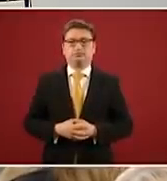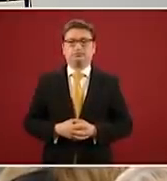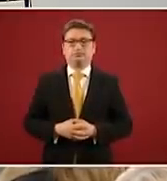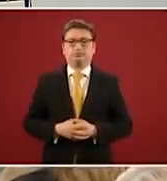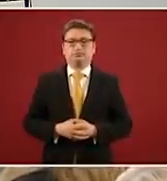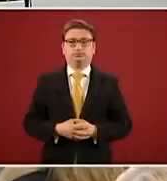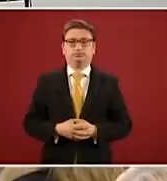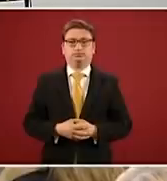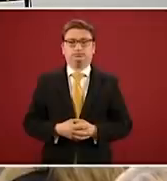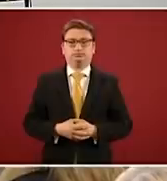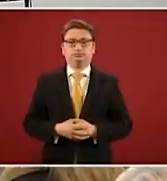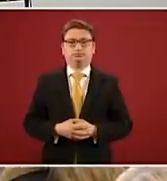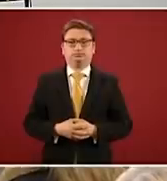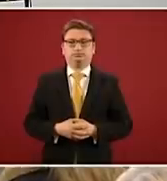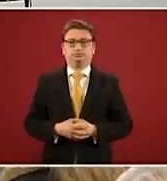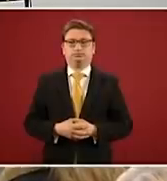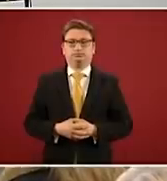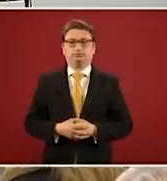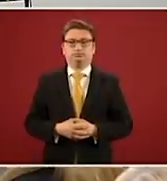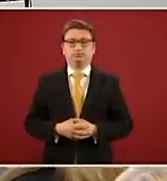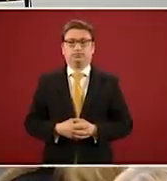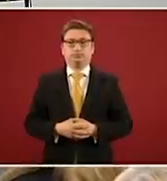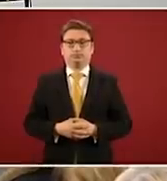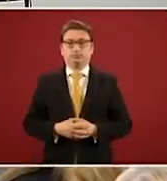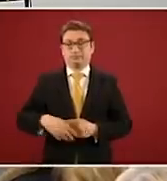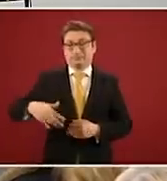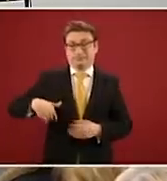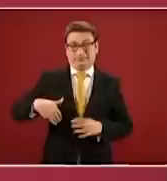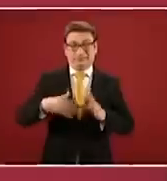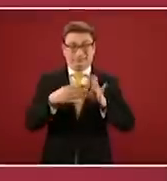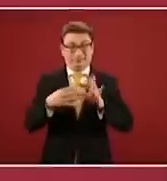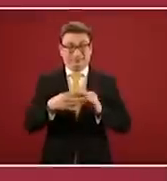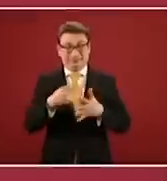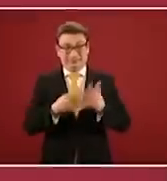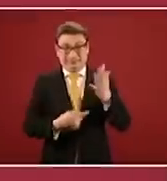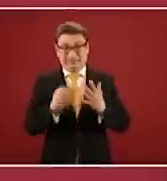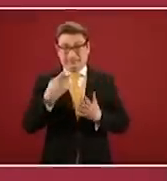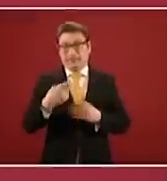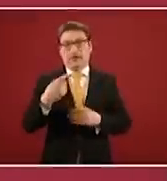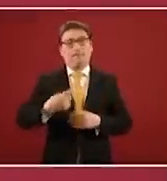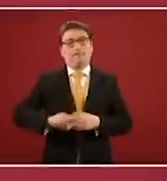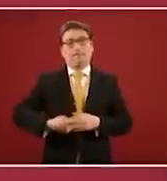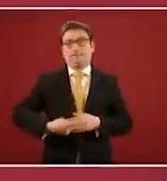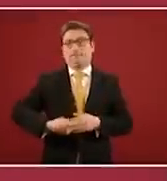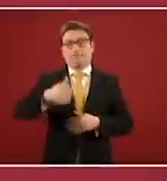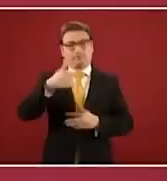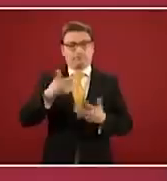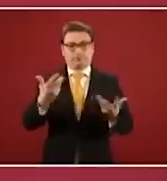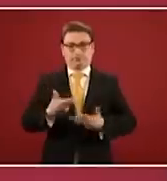y es, como aquí se mencionó, inédito que estos